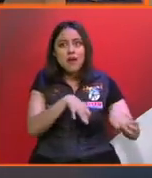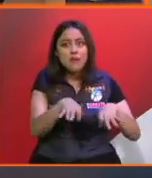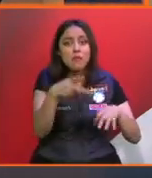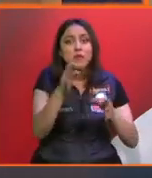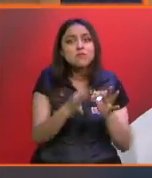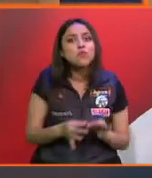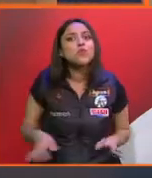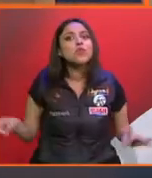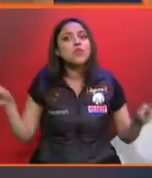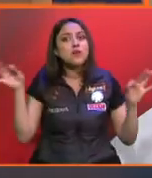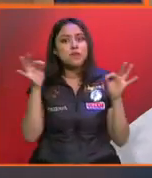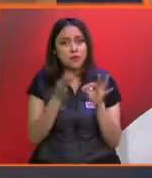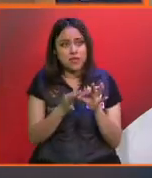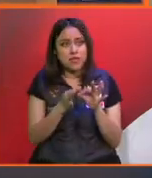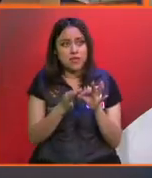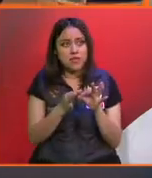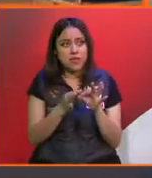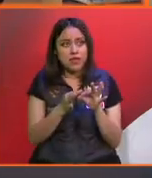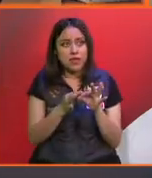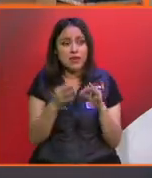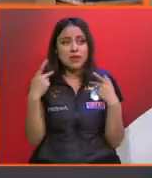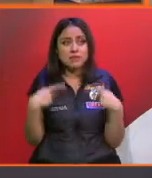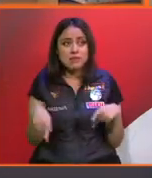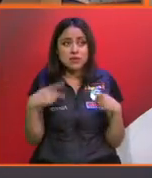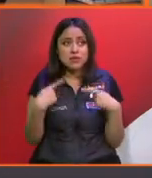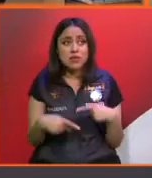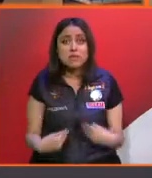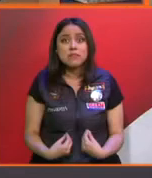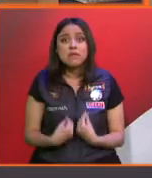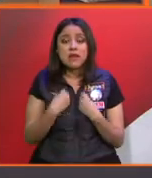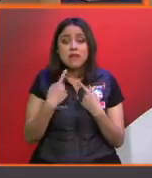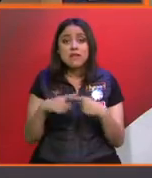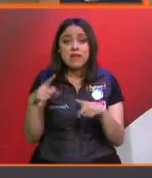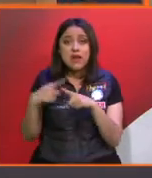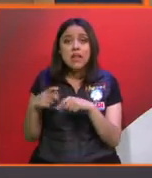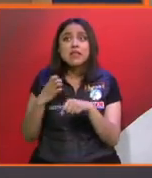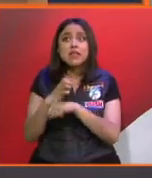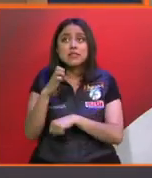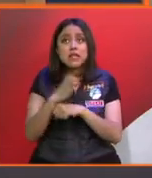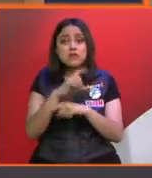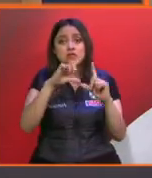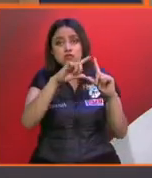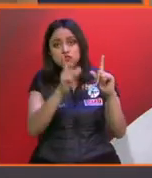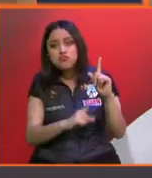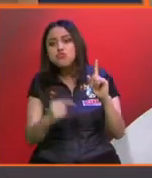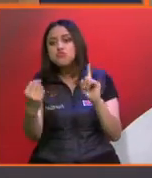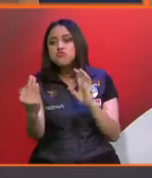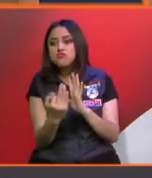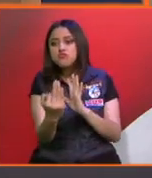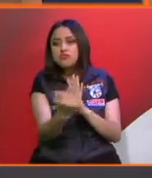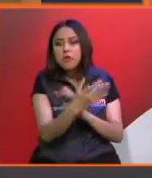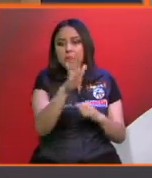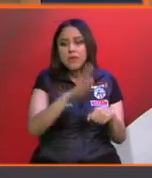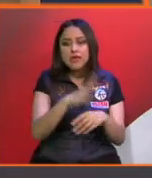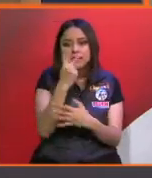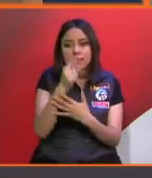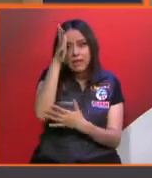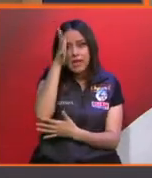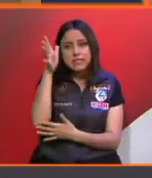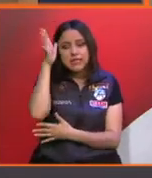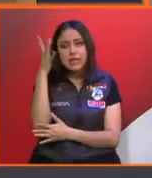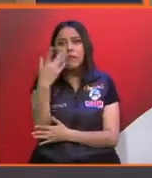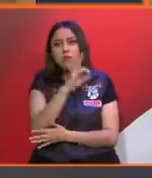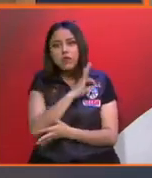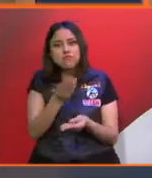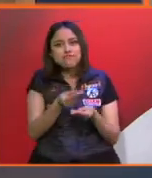es importante que la gente que vive en esos estados de la República se acerquen a su TV Azteca más cercano para así